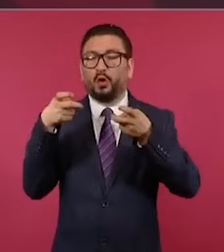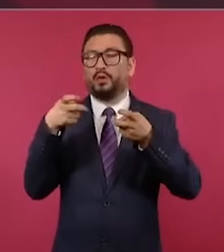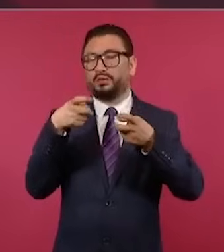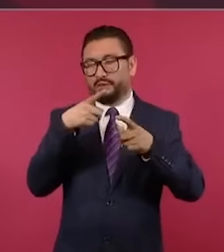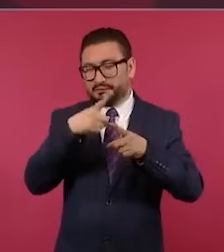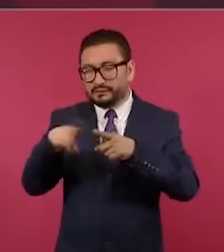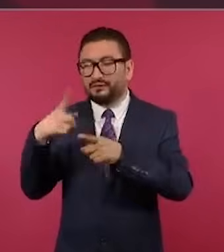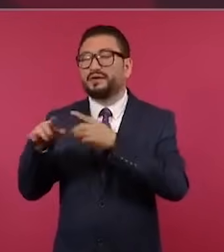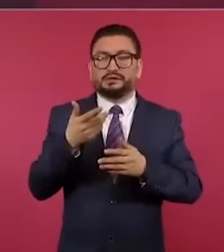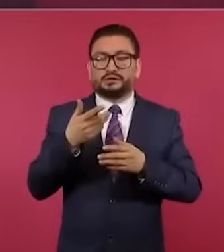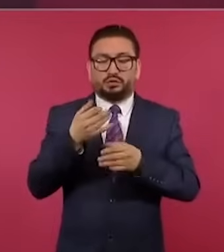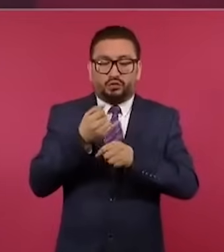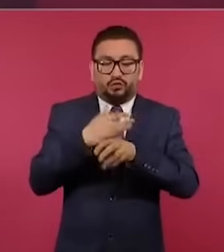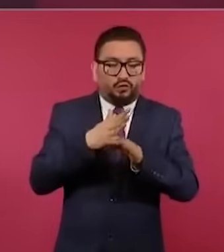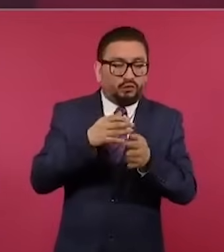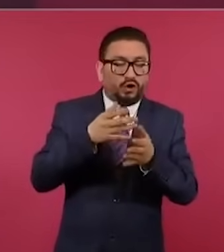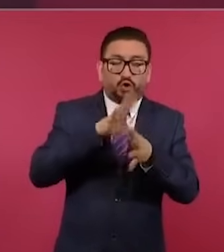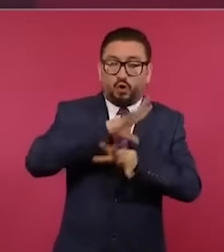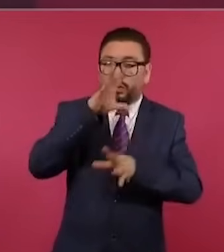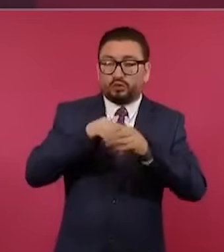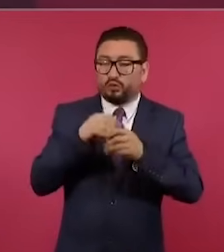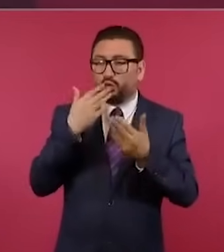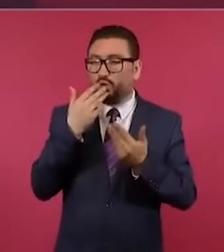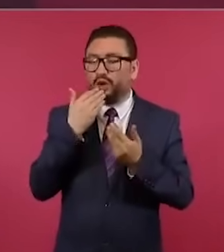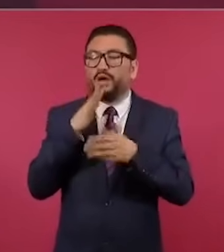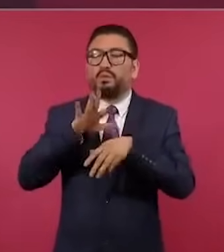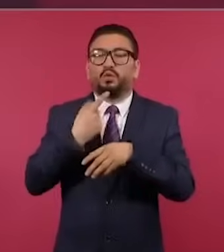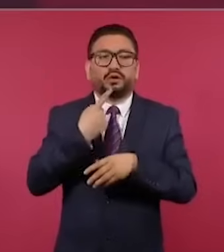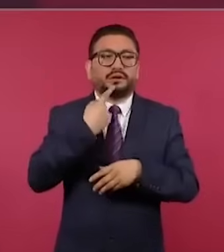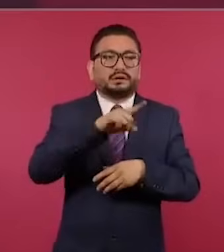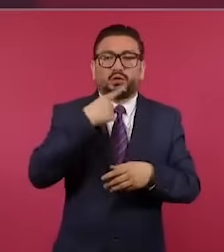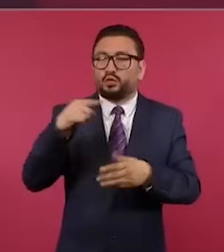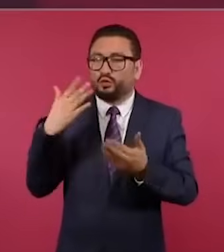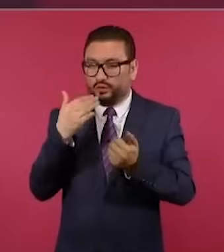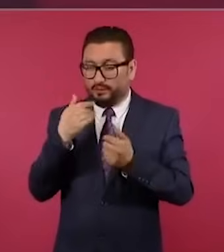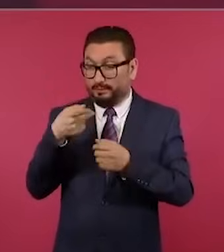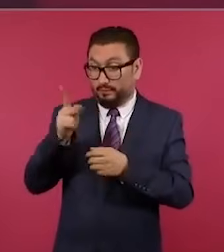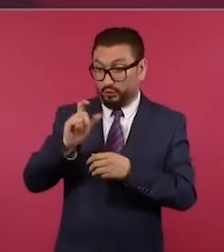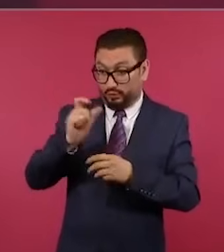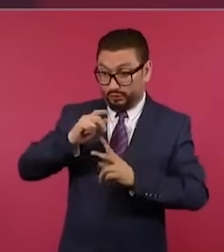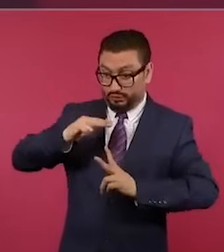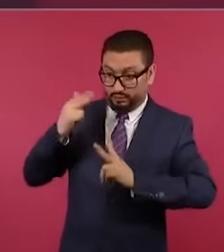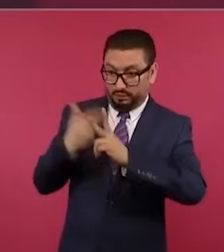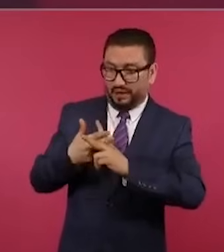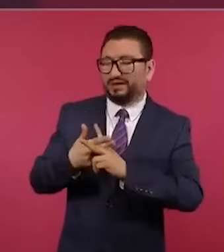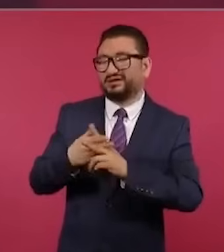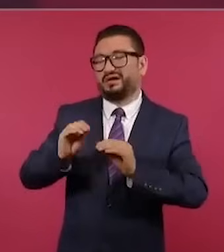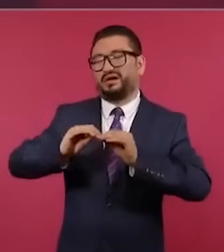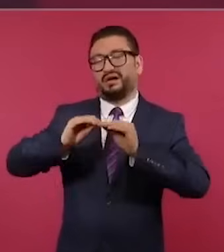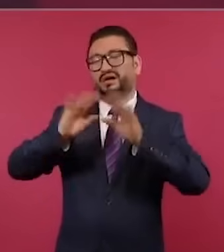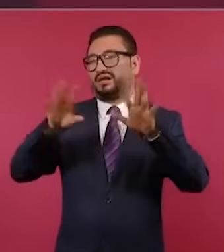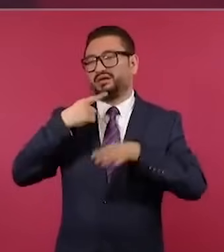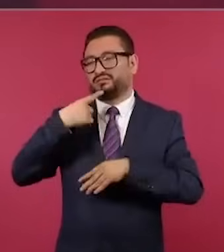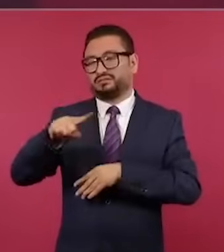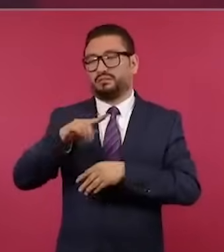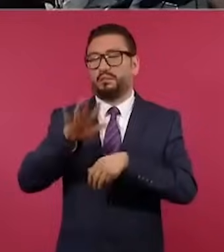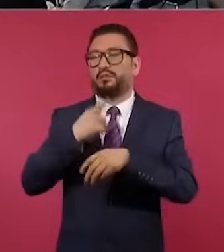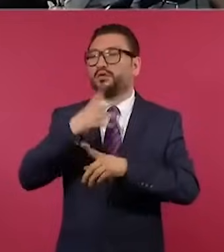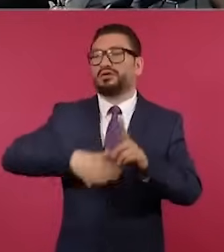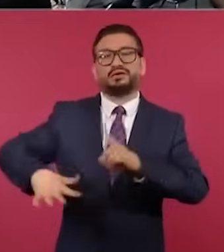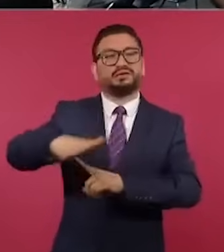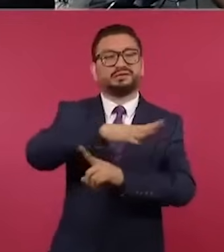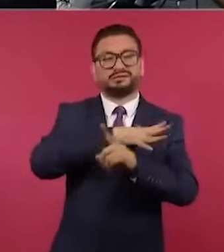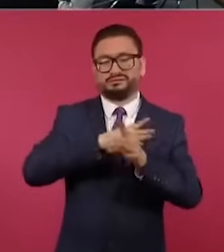hay cifra negra, porque no todos denuncian. Pero el caso de un homicidio, y más como está la